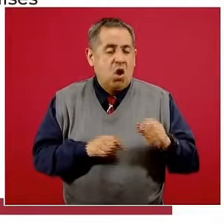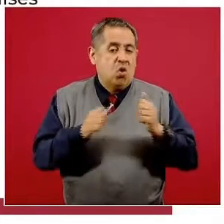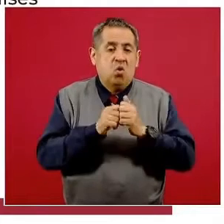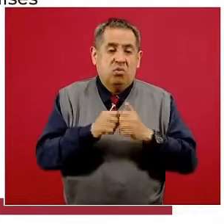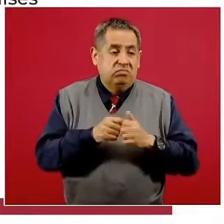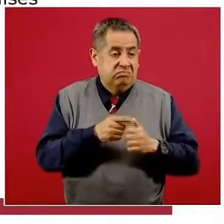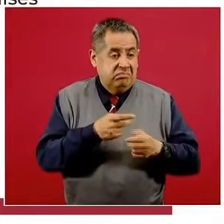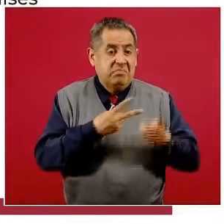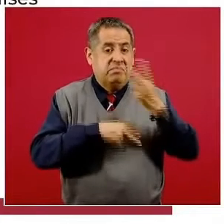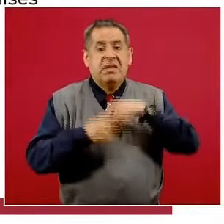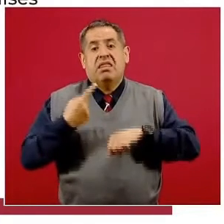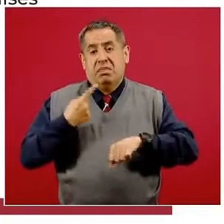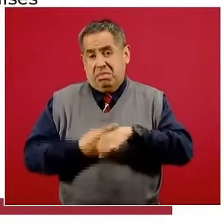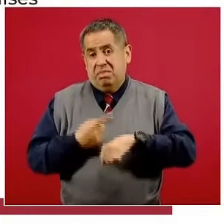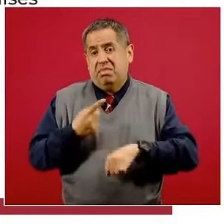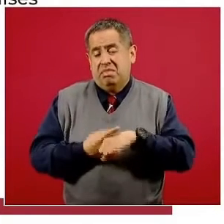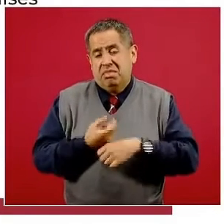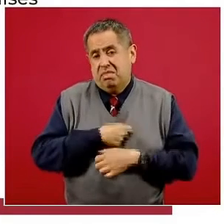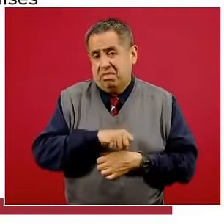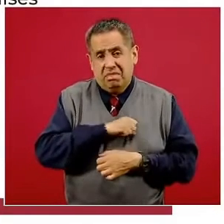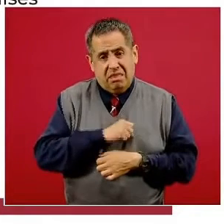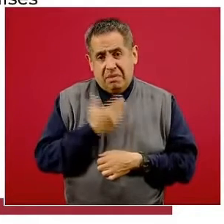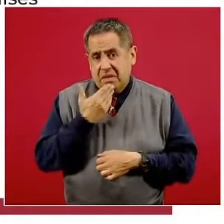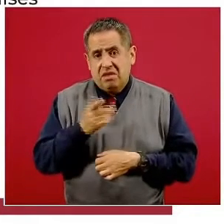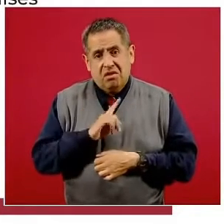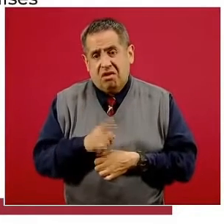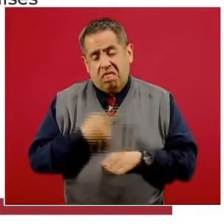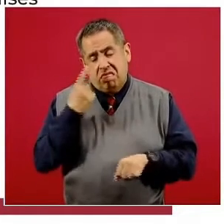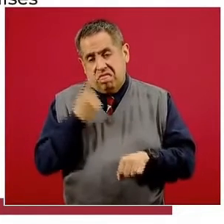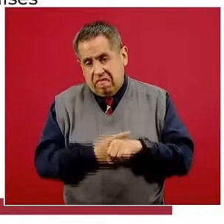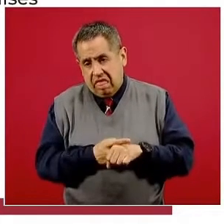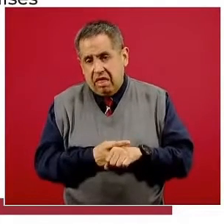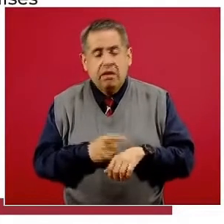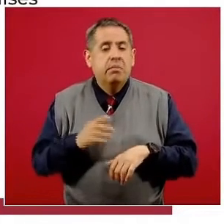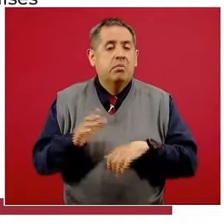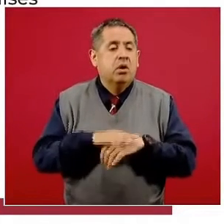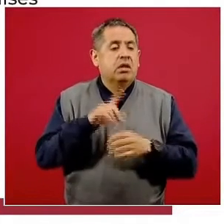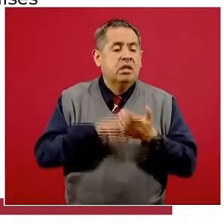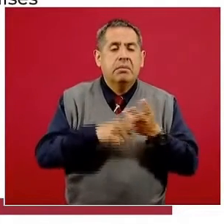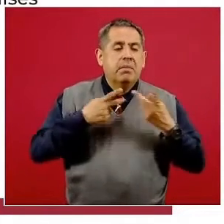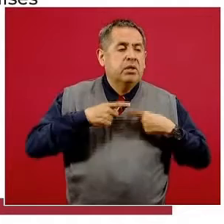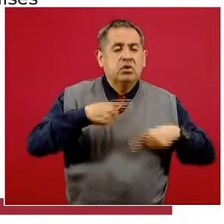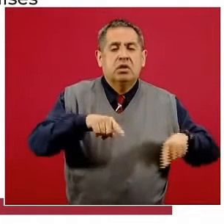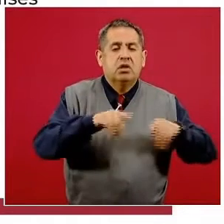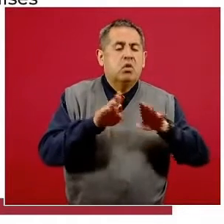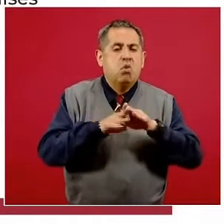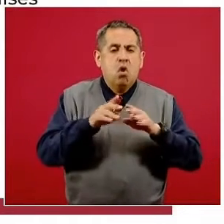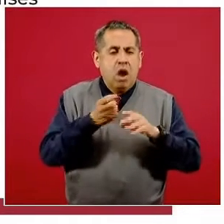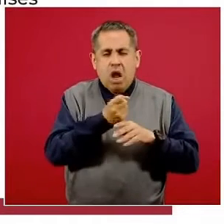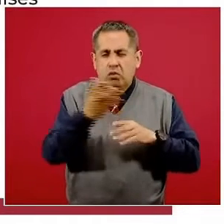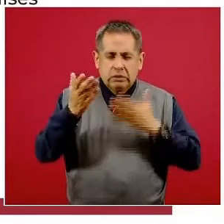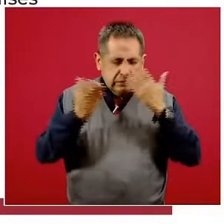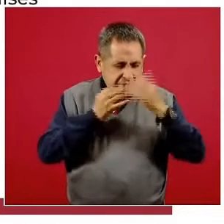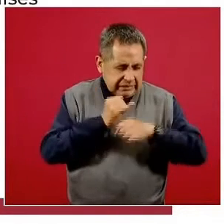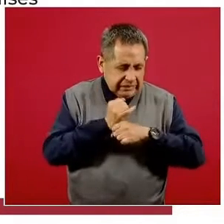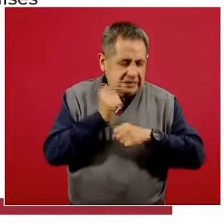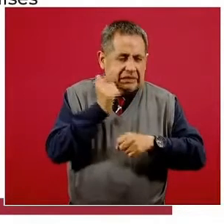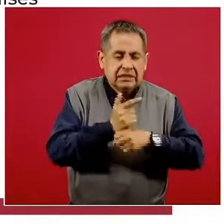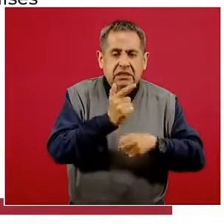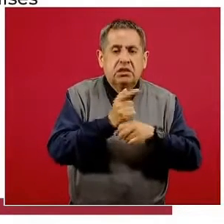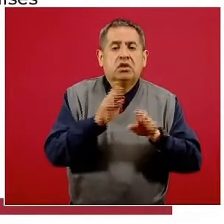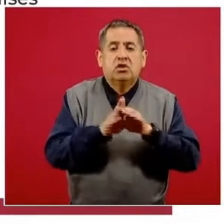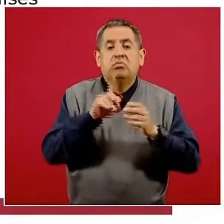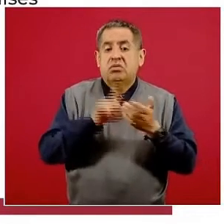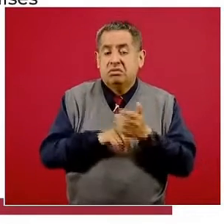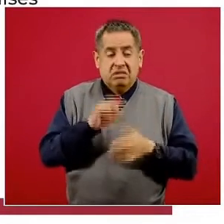problemas de salud en los trabajadores agrícolas, pero también en los consumidores. Hay estudios científicos que demuestran